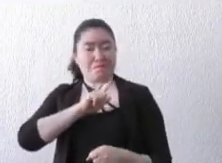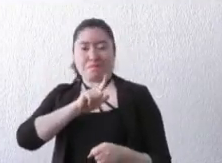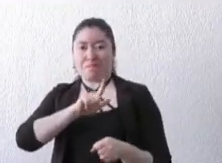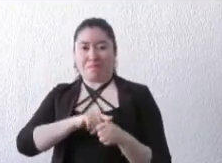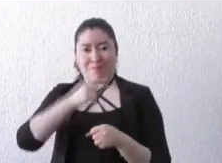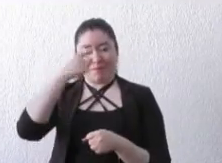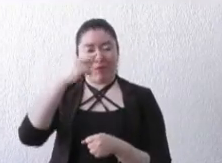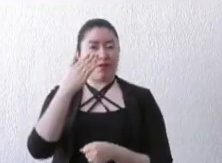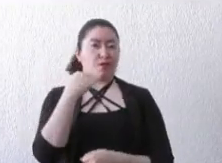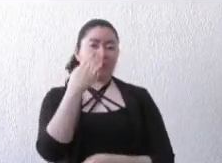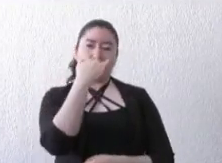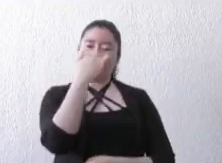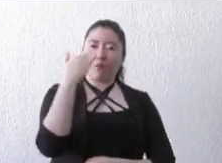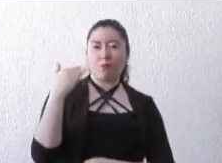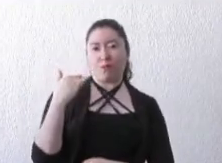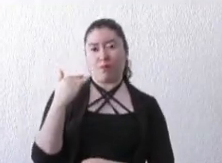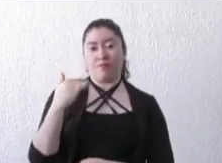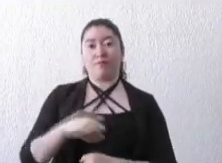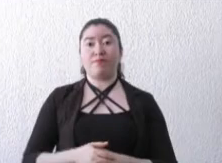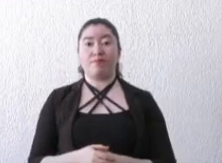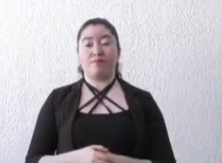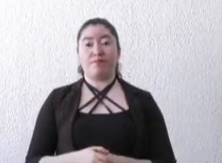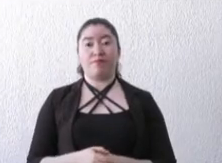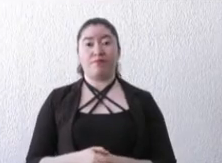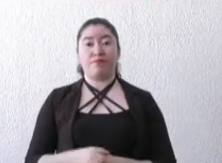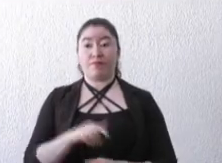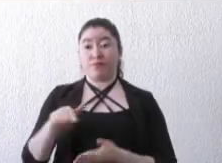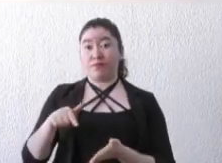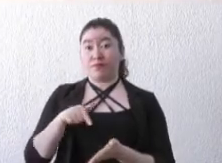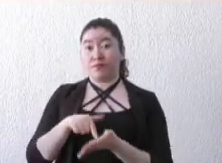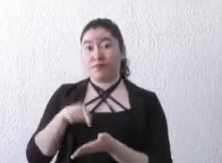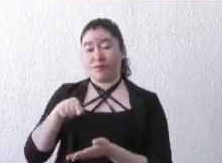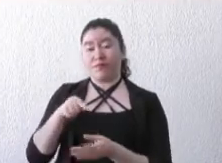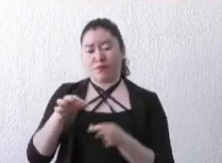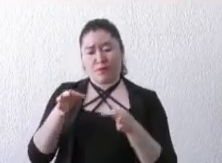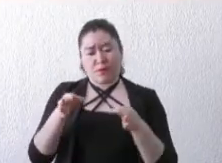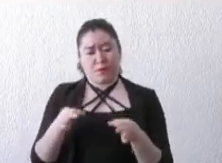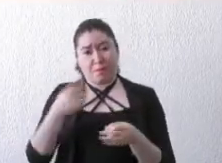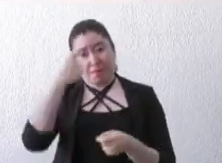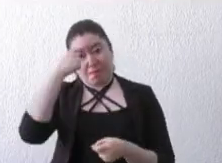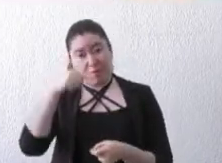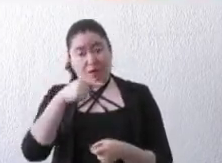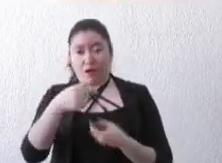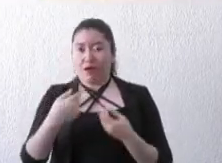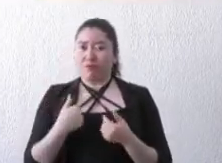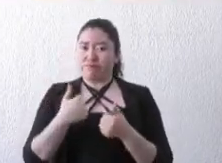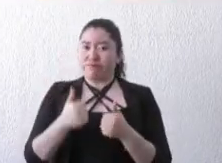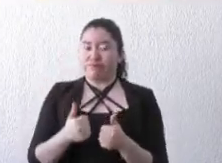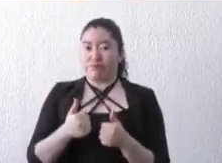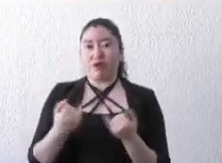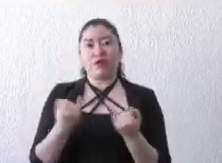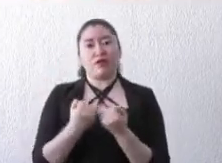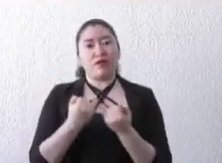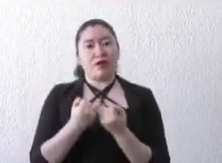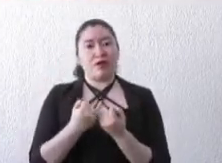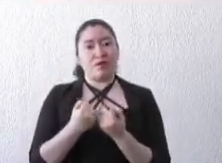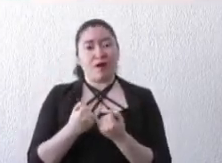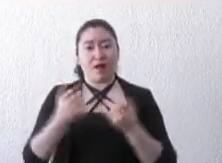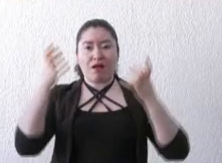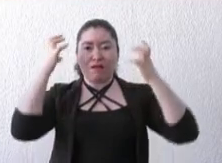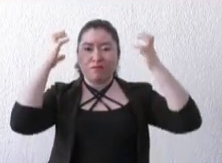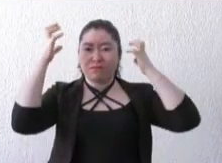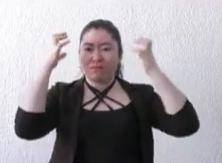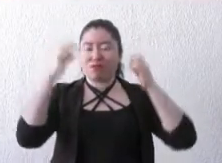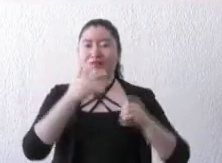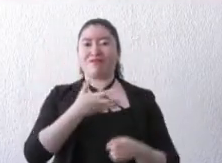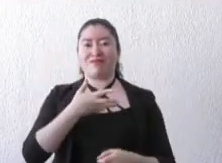para maquillaje, el espacio adecuado para que ellos estén, además de regaderas, baños